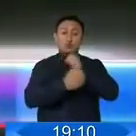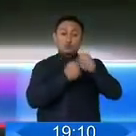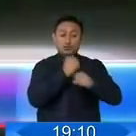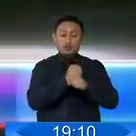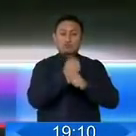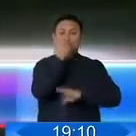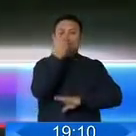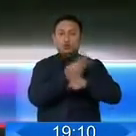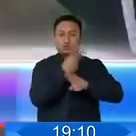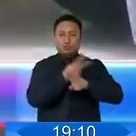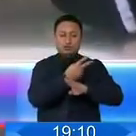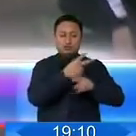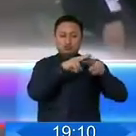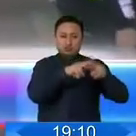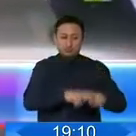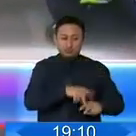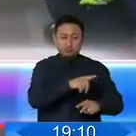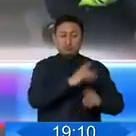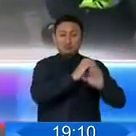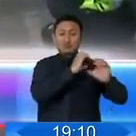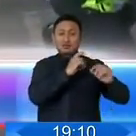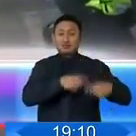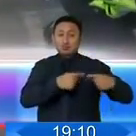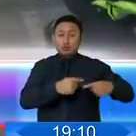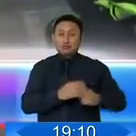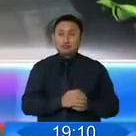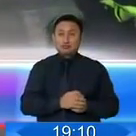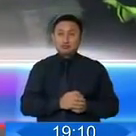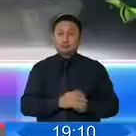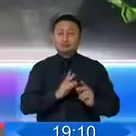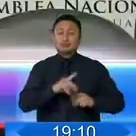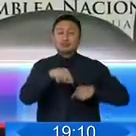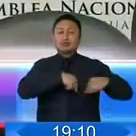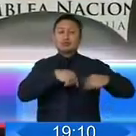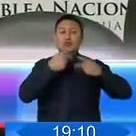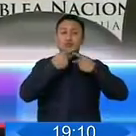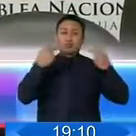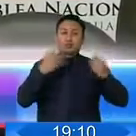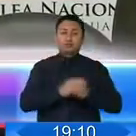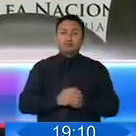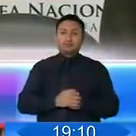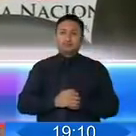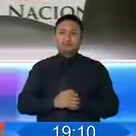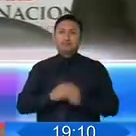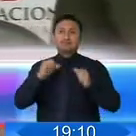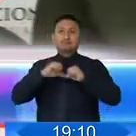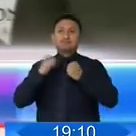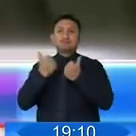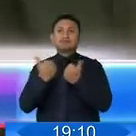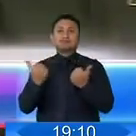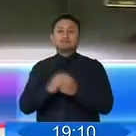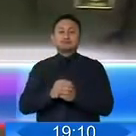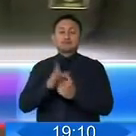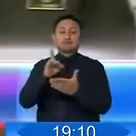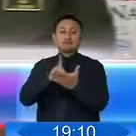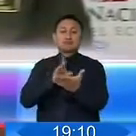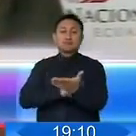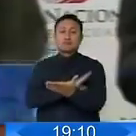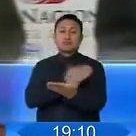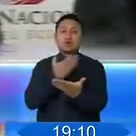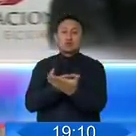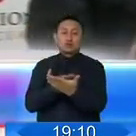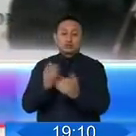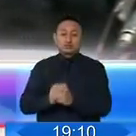vehiculares por año para los automotores de uso intensivo y de transporte público. Los legisladores anuncian además que en el proyecto se propone